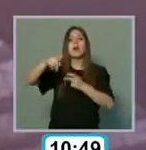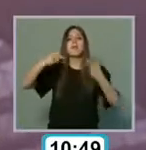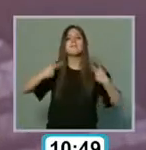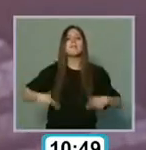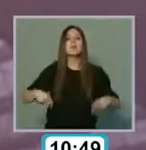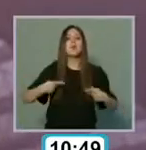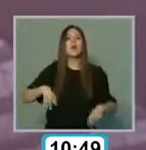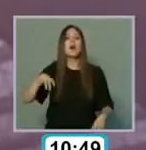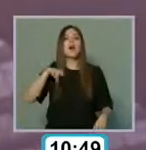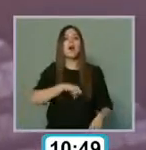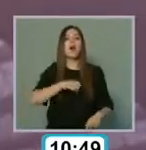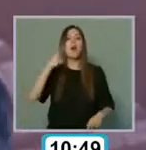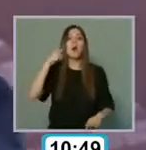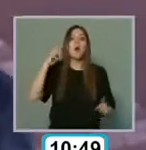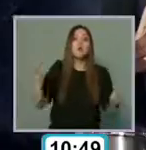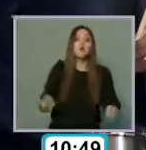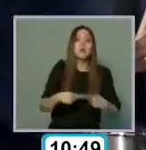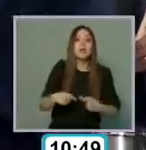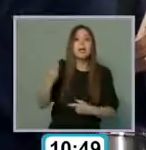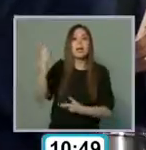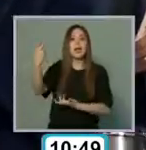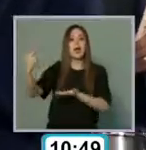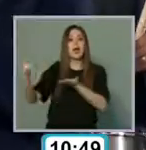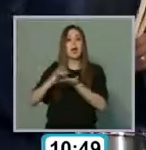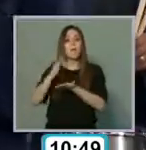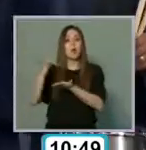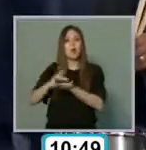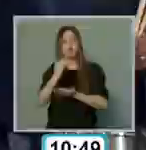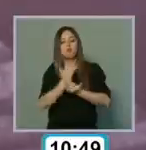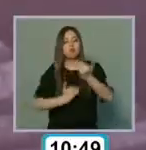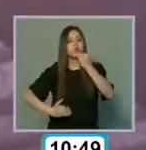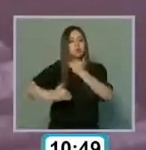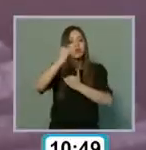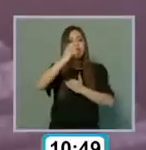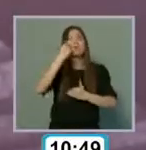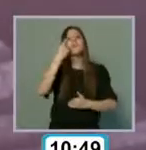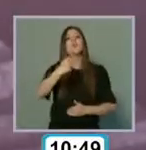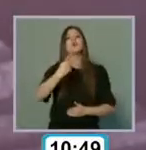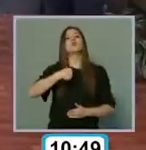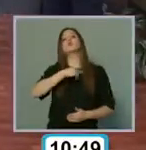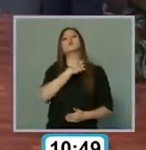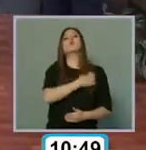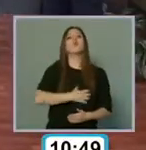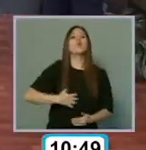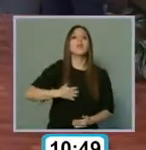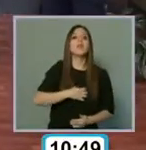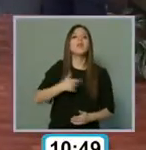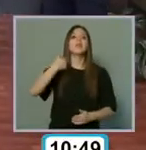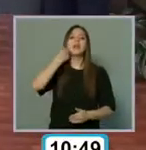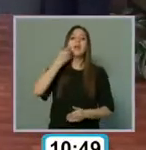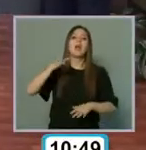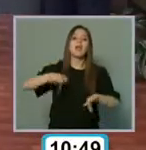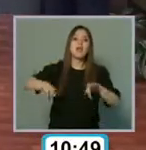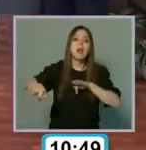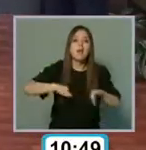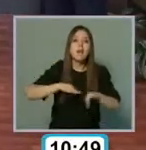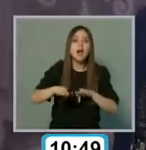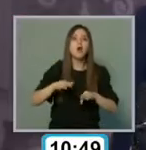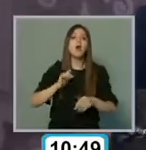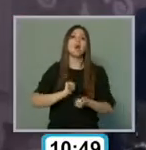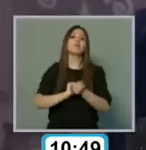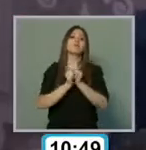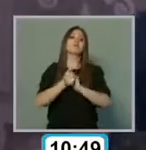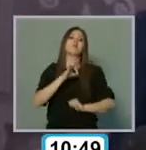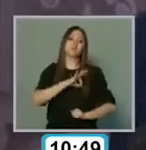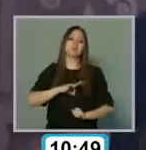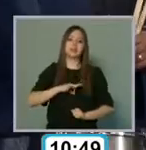también estoy donde estoy, entonces pues me siento muy contento de que ya hay trabajo, es algo que siempre estuvimos pues luchando por conseguir y pues nada, felices. Y bueno, este